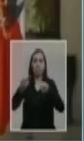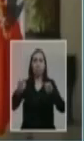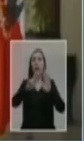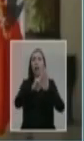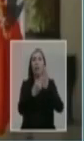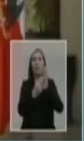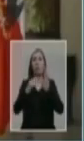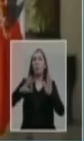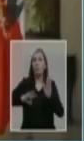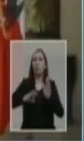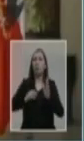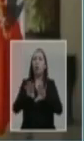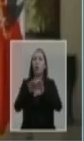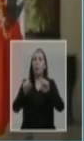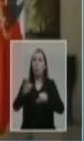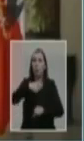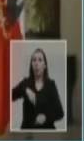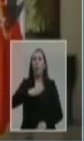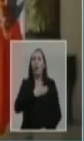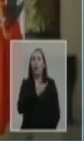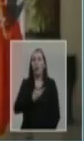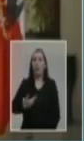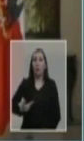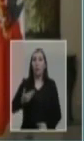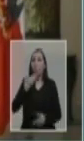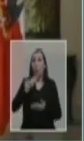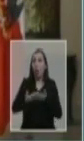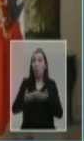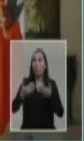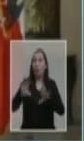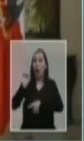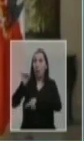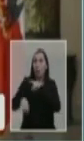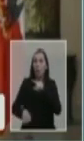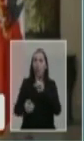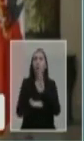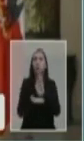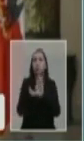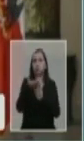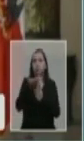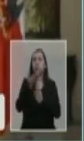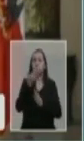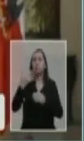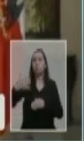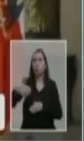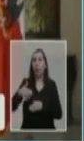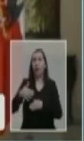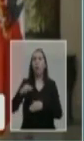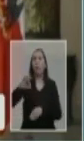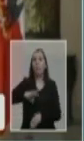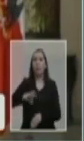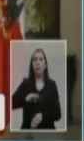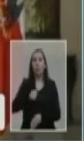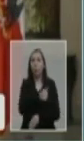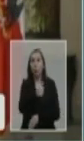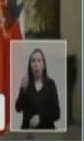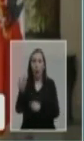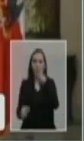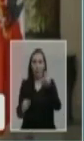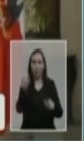silencio? Sí, yo había escuchado lo último, que era una propuesta de integración de los fondos de